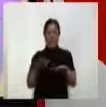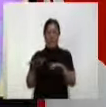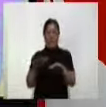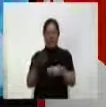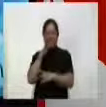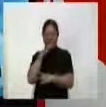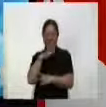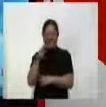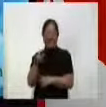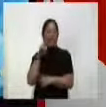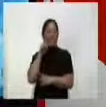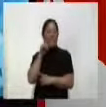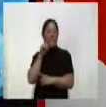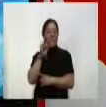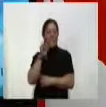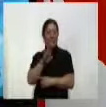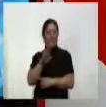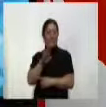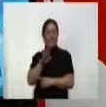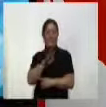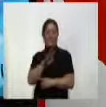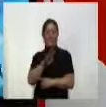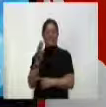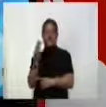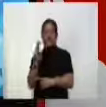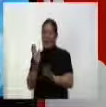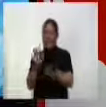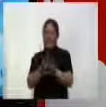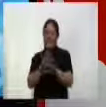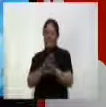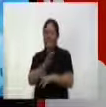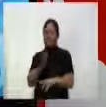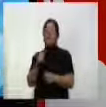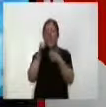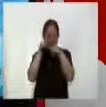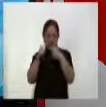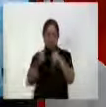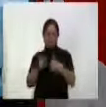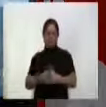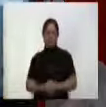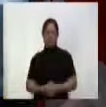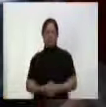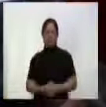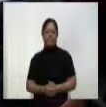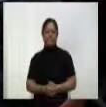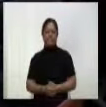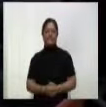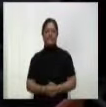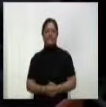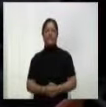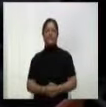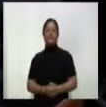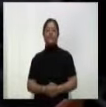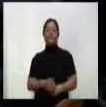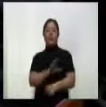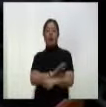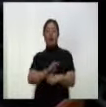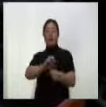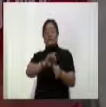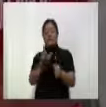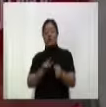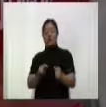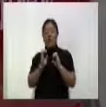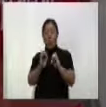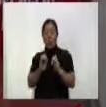se desarrollará mañana miércoles 19 de mayo. Preste usted mucha atención. La Coordinación Nacional de